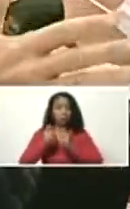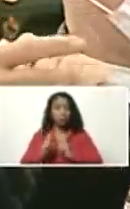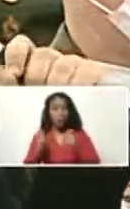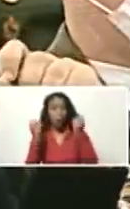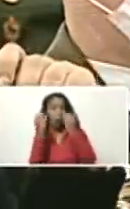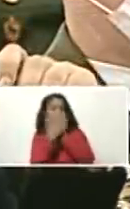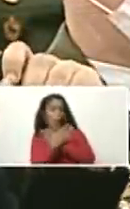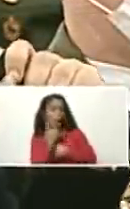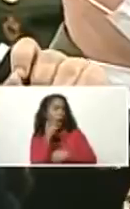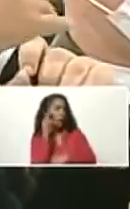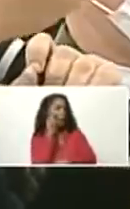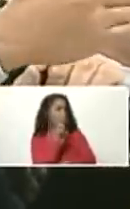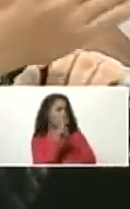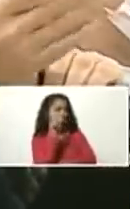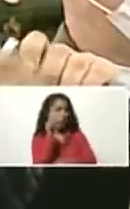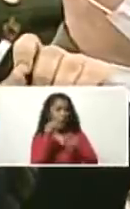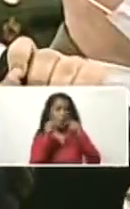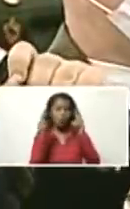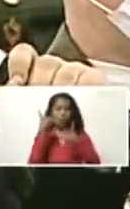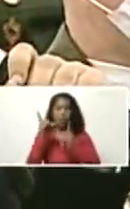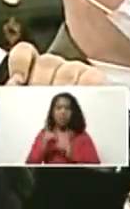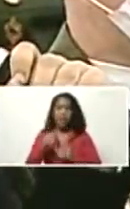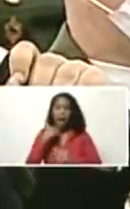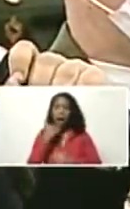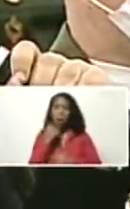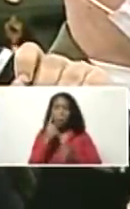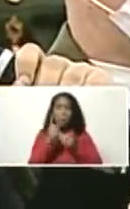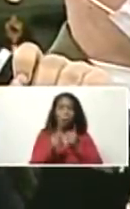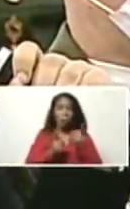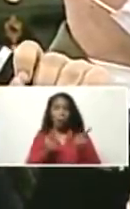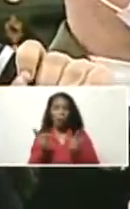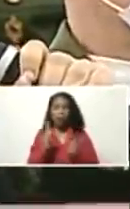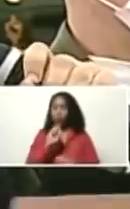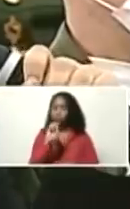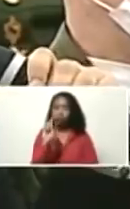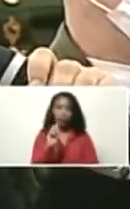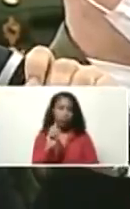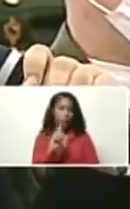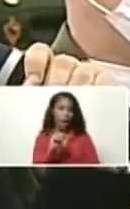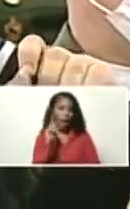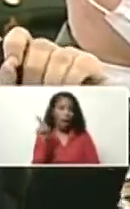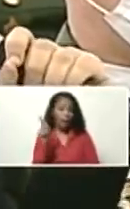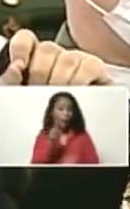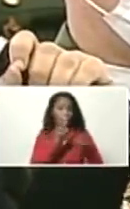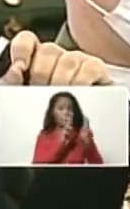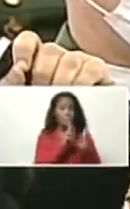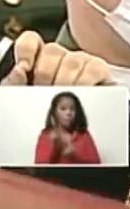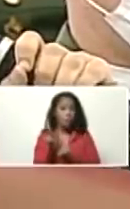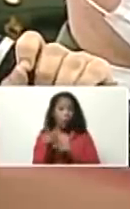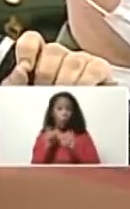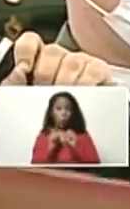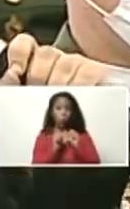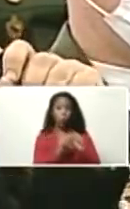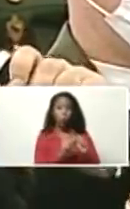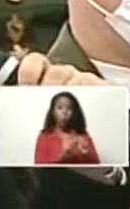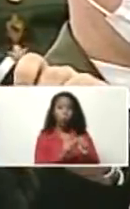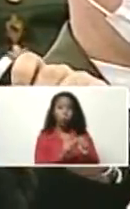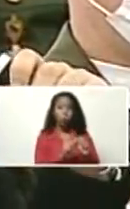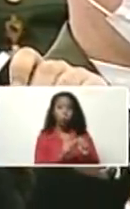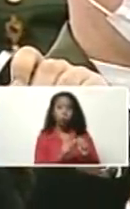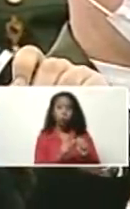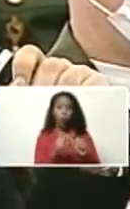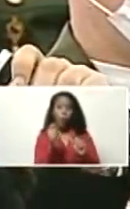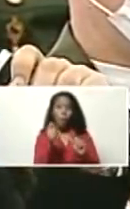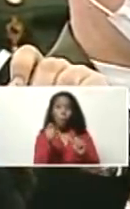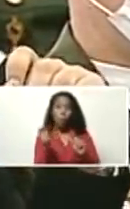confundida con lo que vieron de Yaguno, entonces decidieron hacer tal o cual cosa. No, es que el plan continuó. Pocos